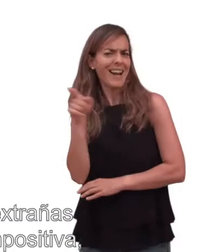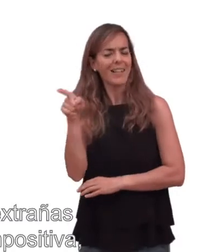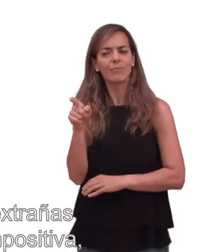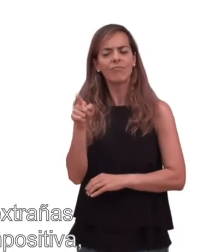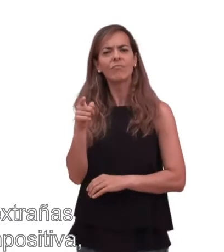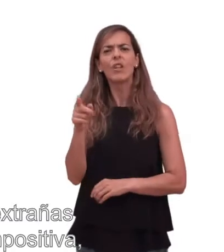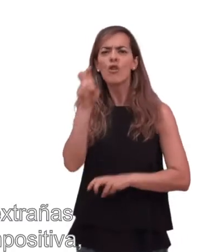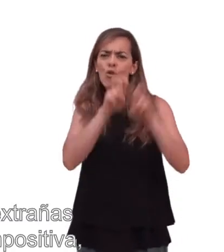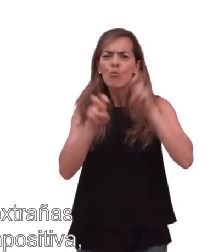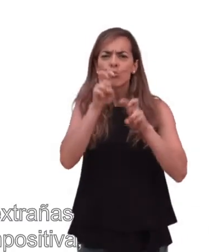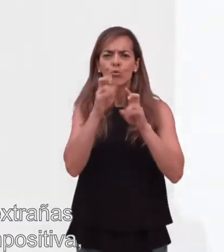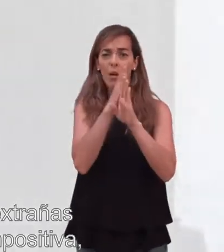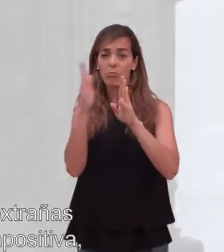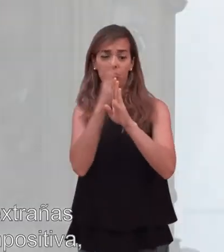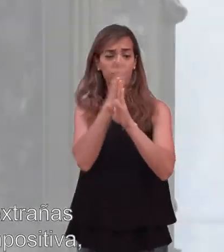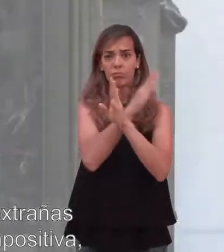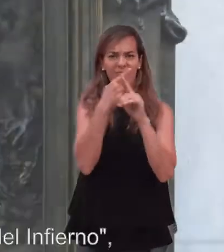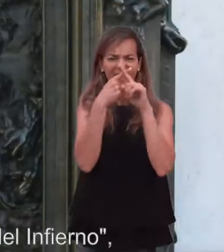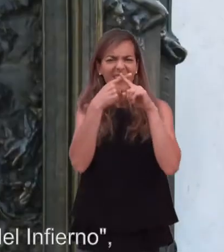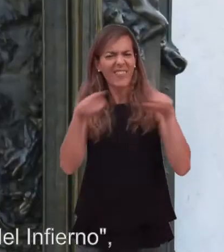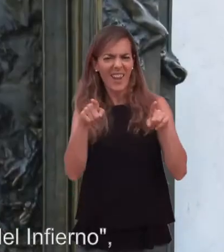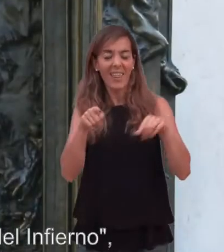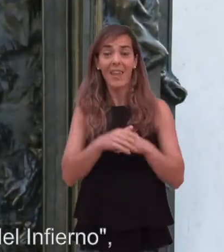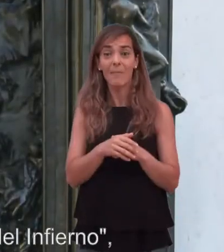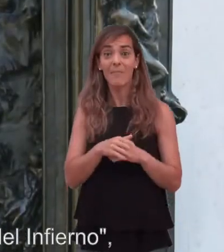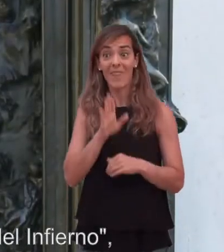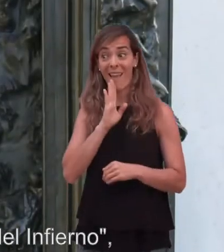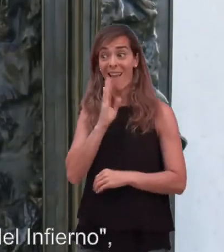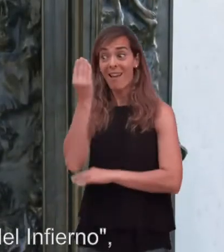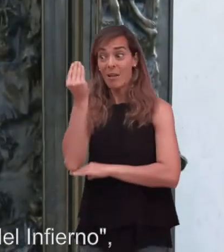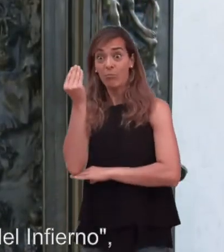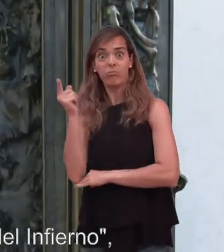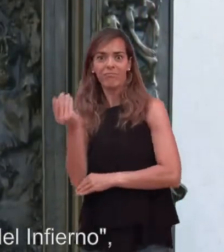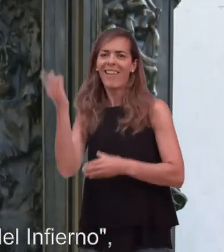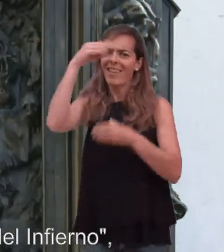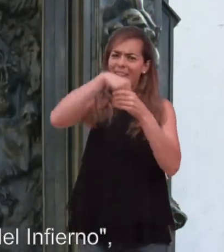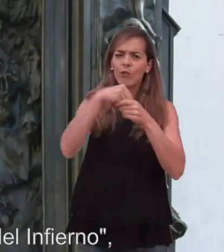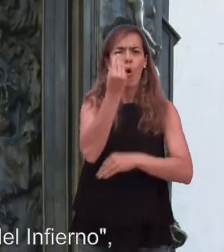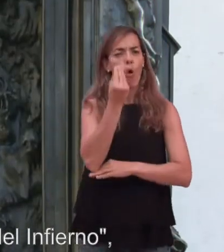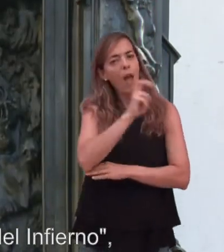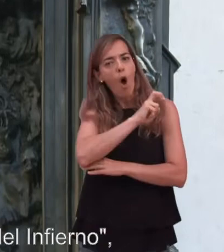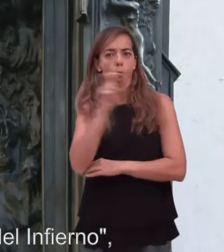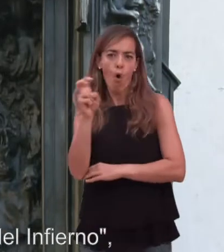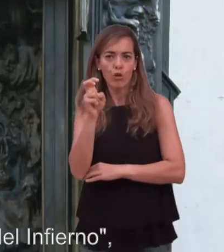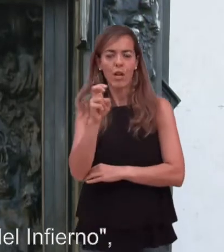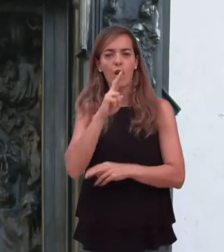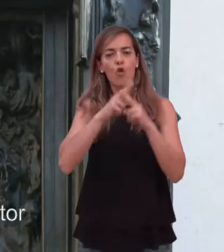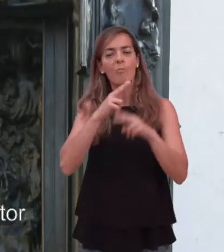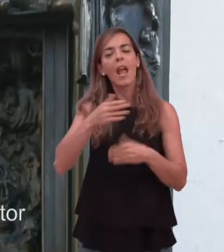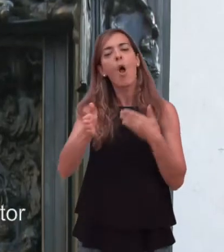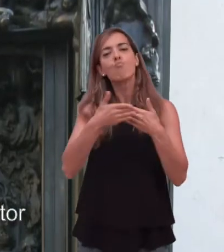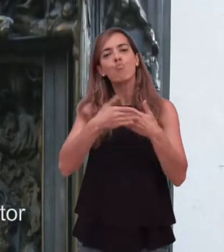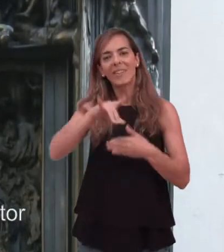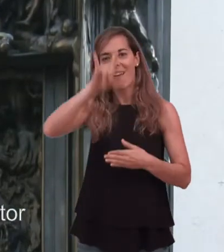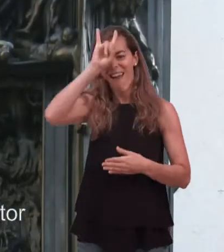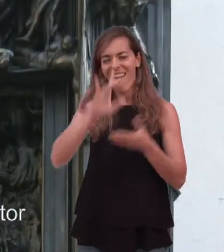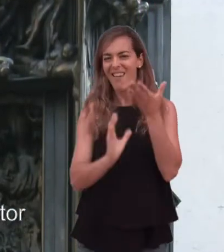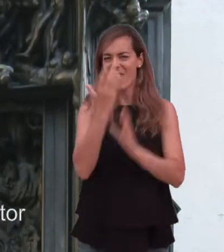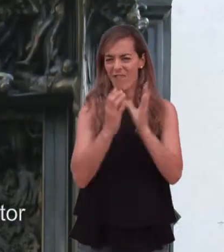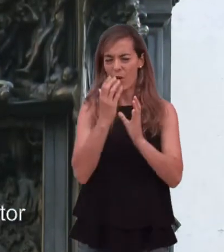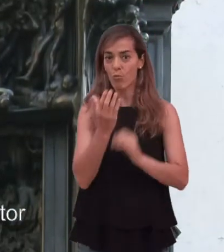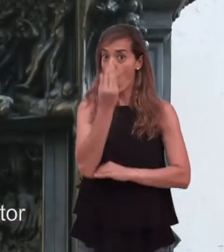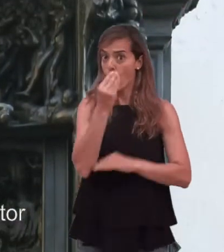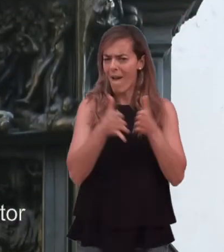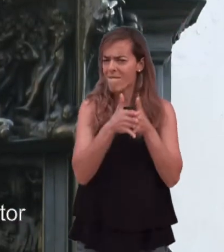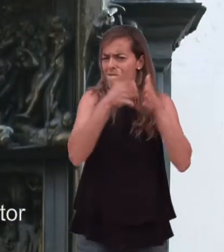de la simetría compositiva, este motivo se integró en La puerta del infierno, obra magna del genial